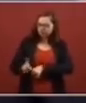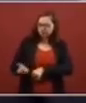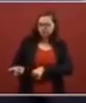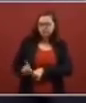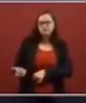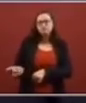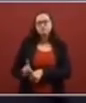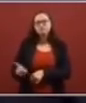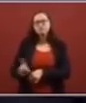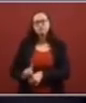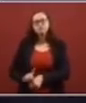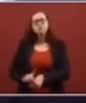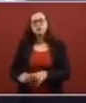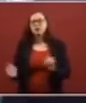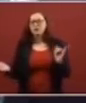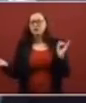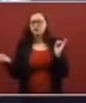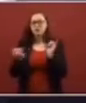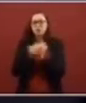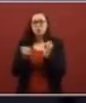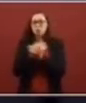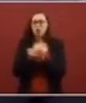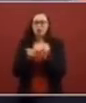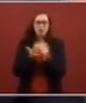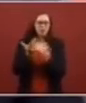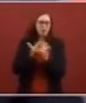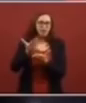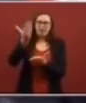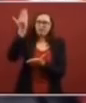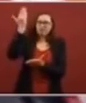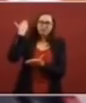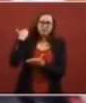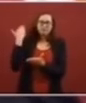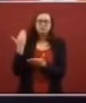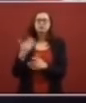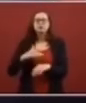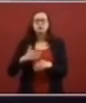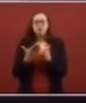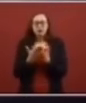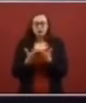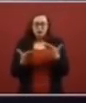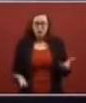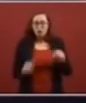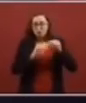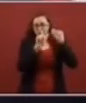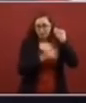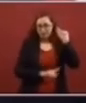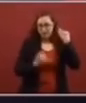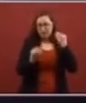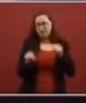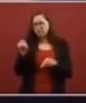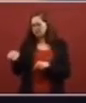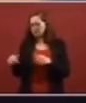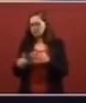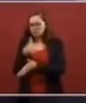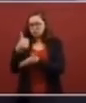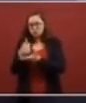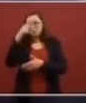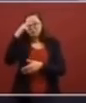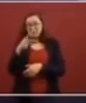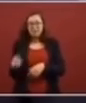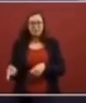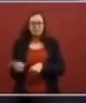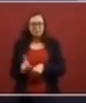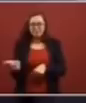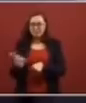Está haciendo lo mismo que hacía y que seguimos haciendo ahora en el gobierno general. Todos los días se está